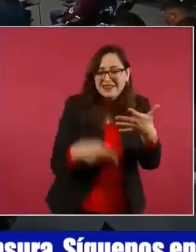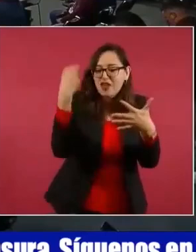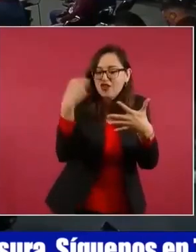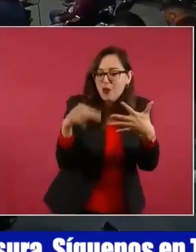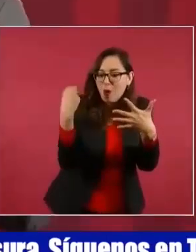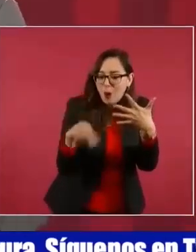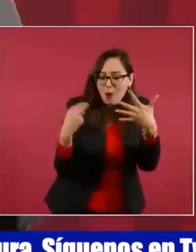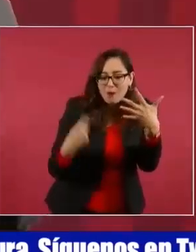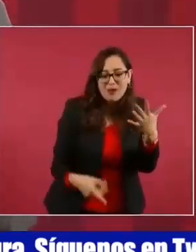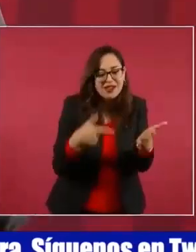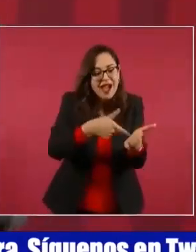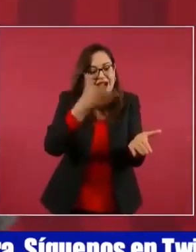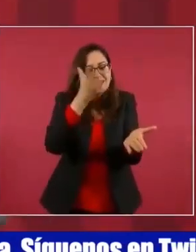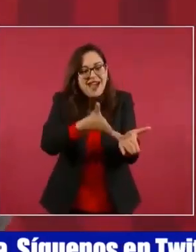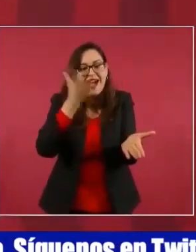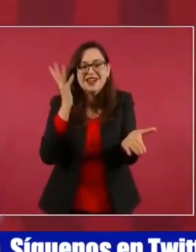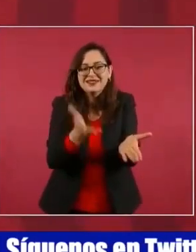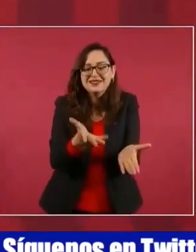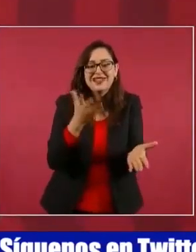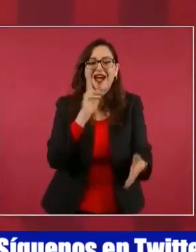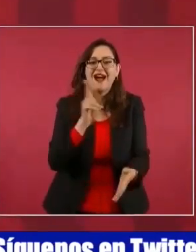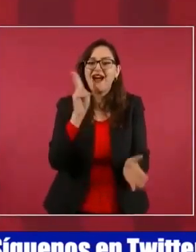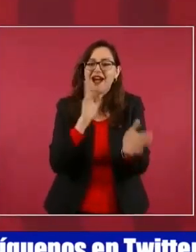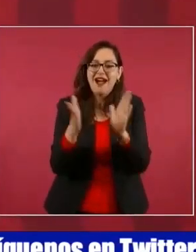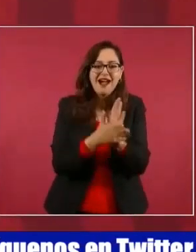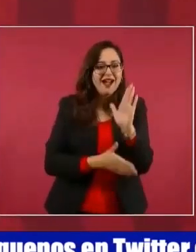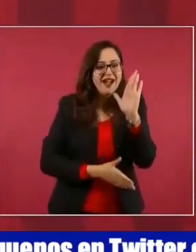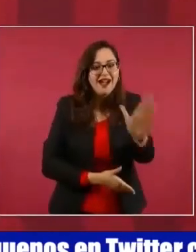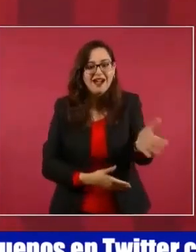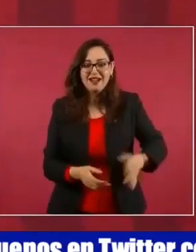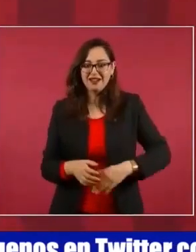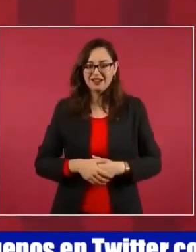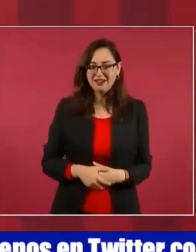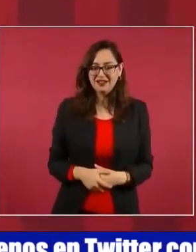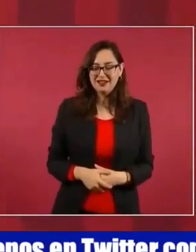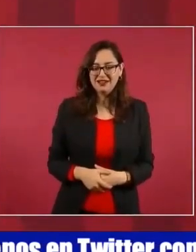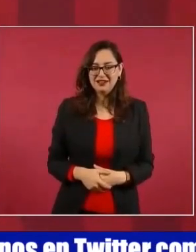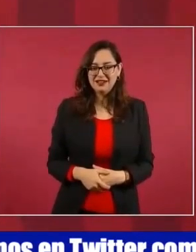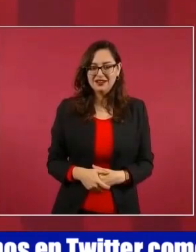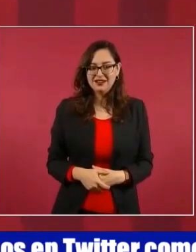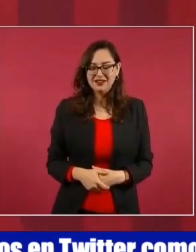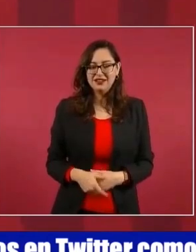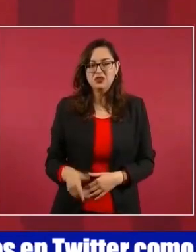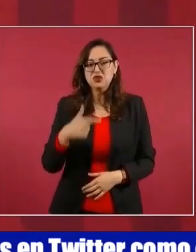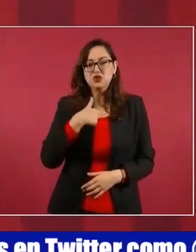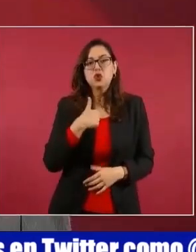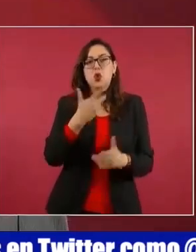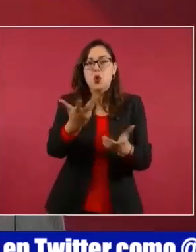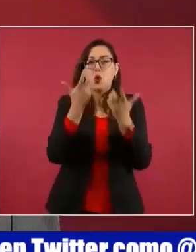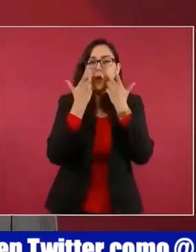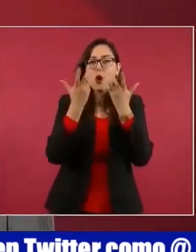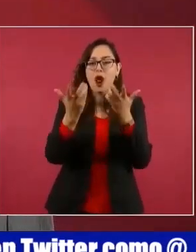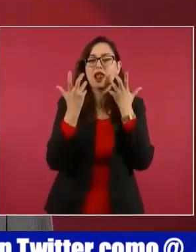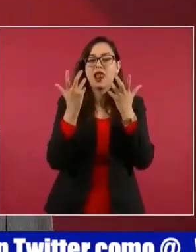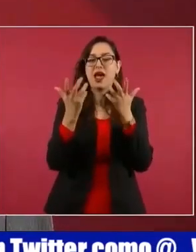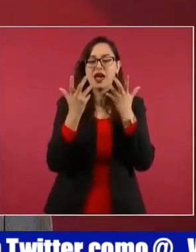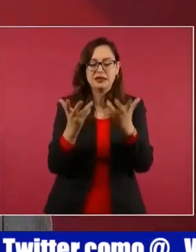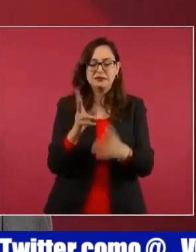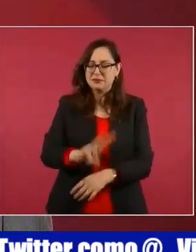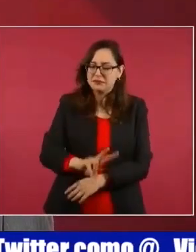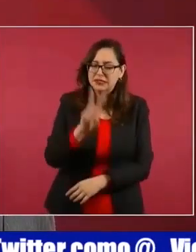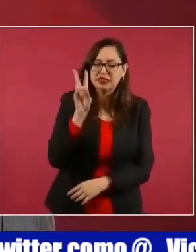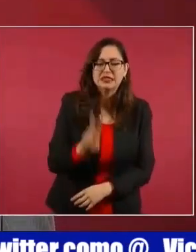podía expresar de manera coherente una idea. Y esto creo que sí se lo debemos agradecer